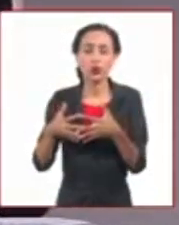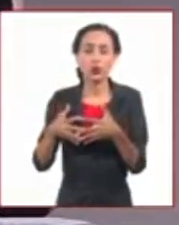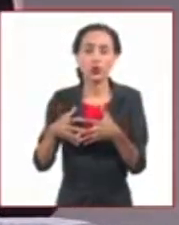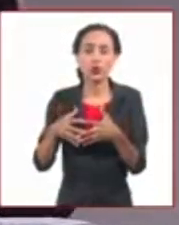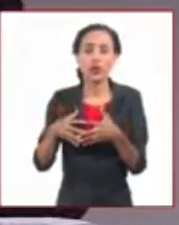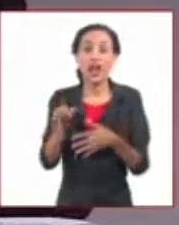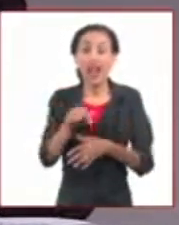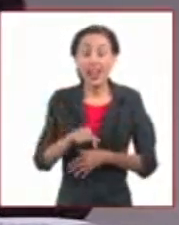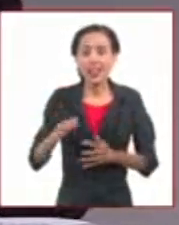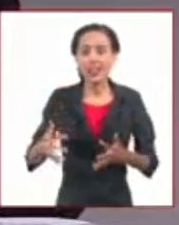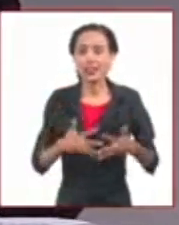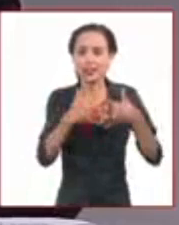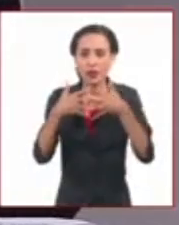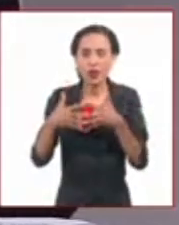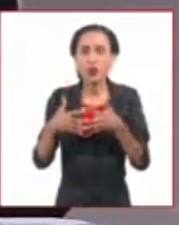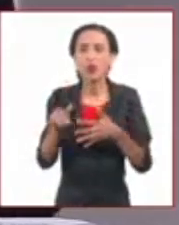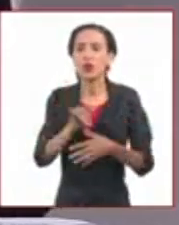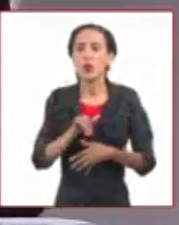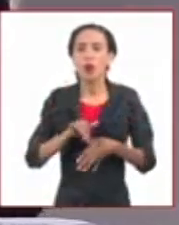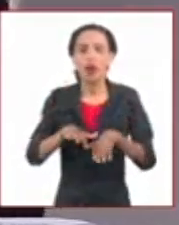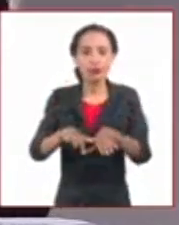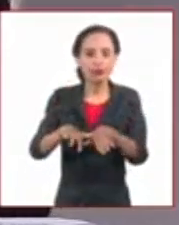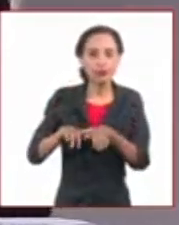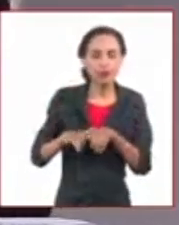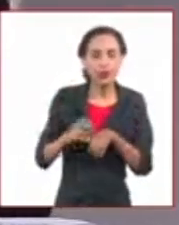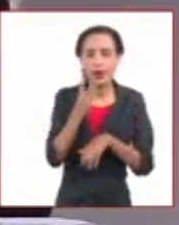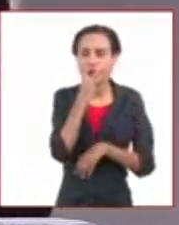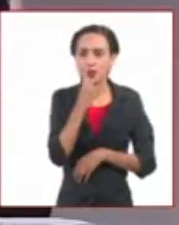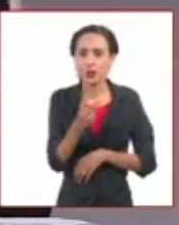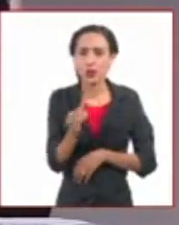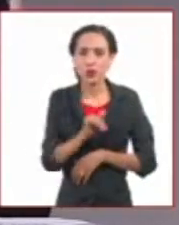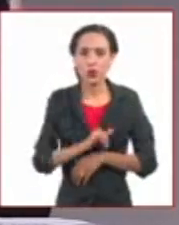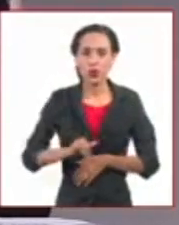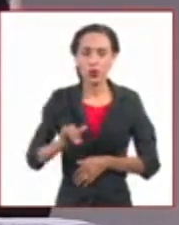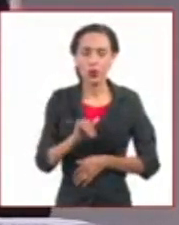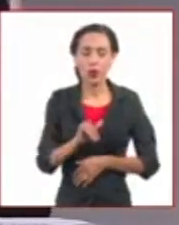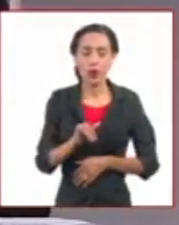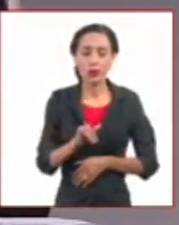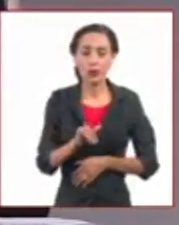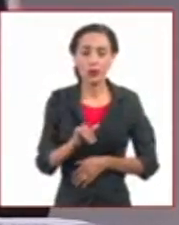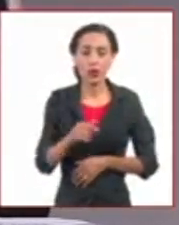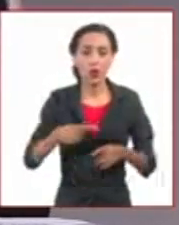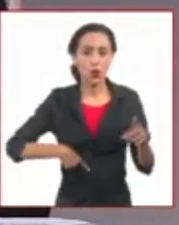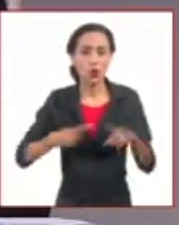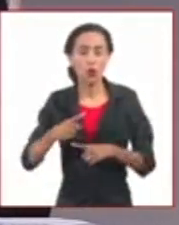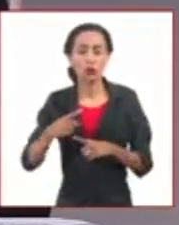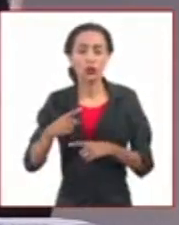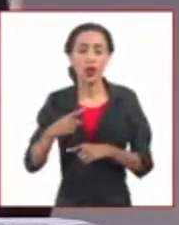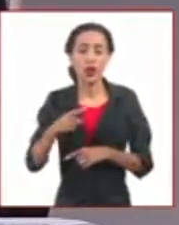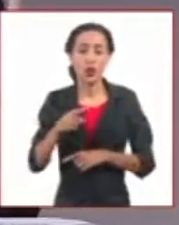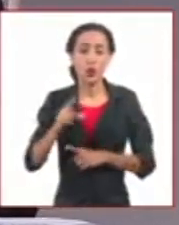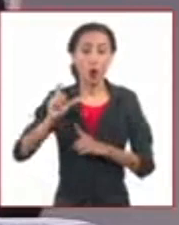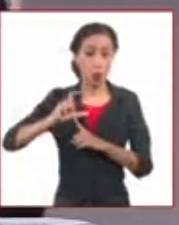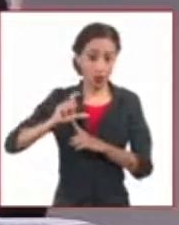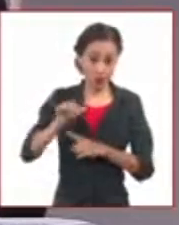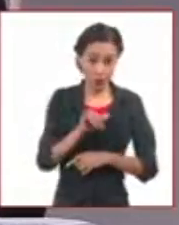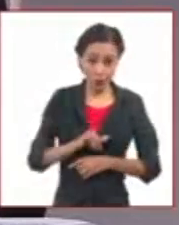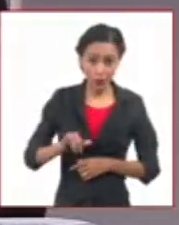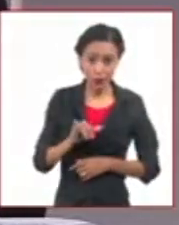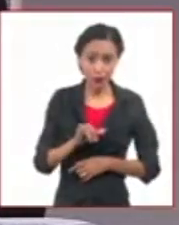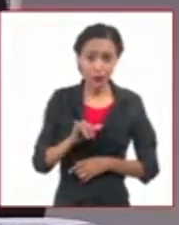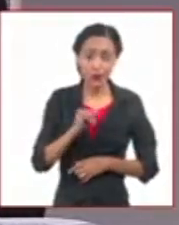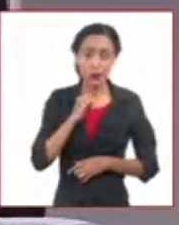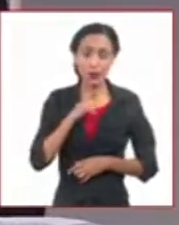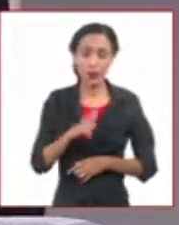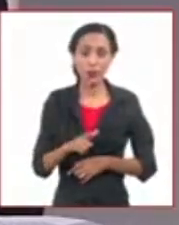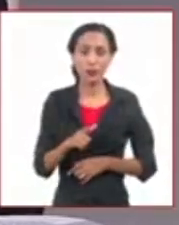empieza a ocuparse no solo de la doctrina de contención al comunismo en este caso particular a la extinta unión